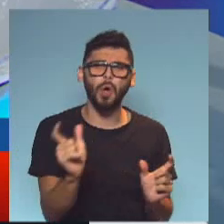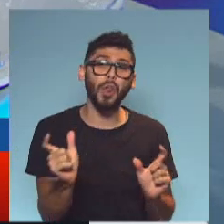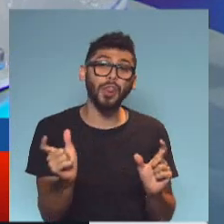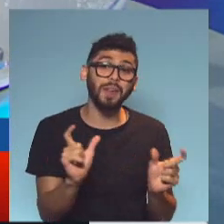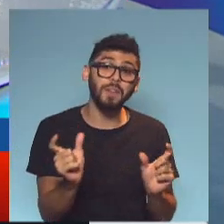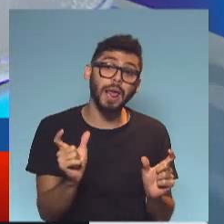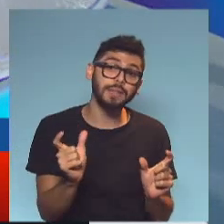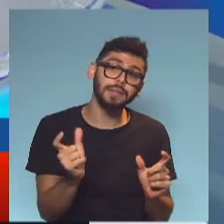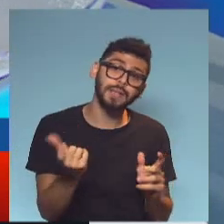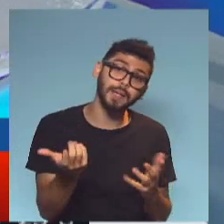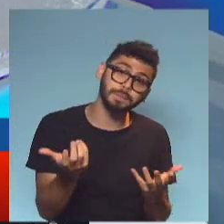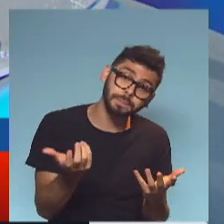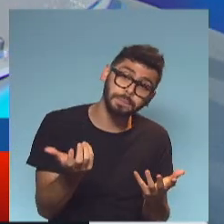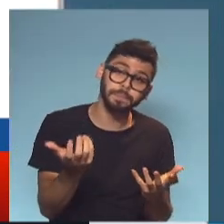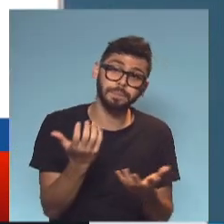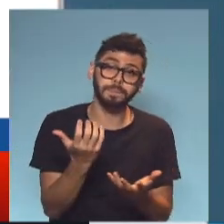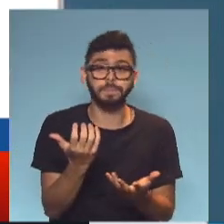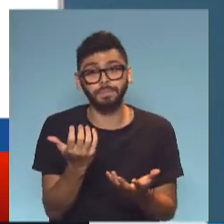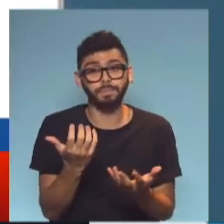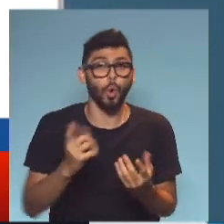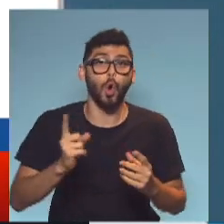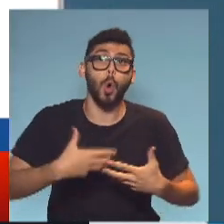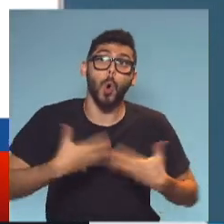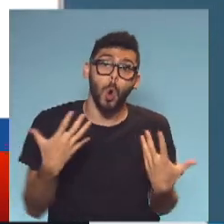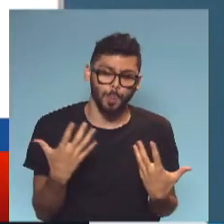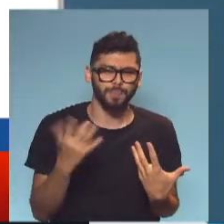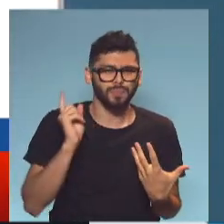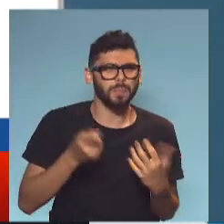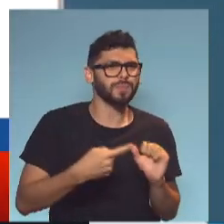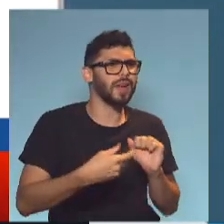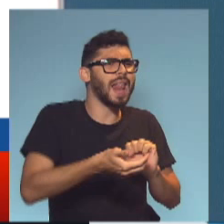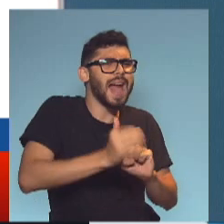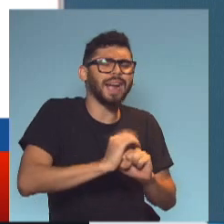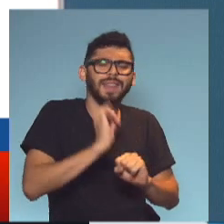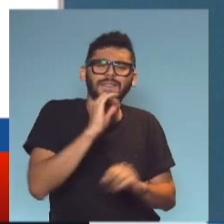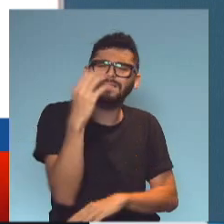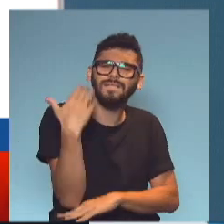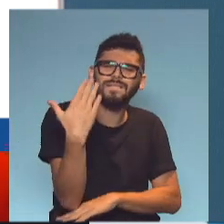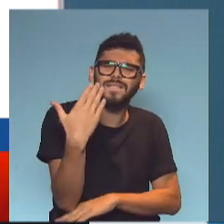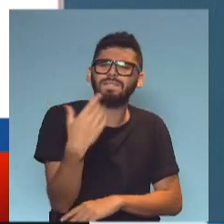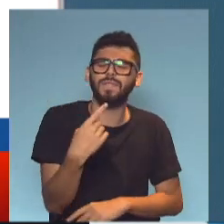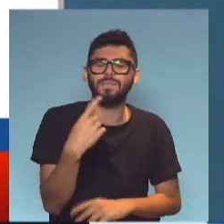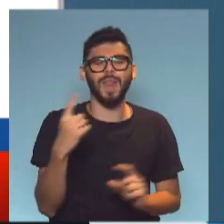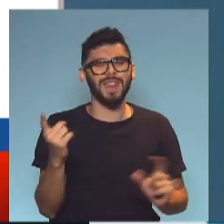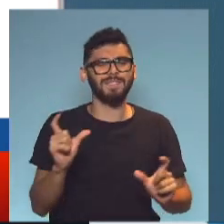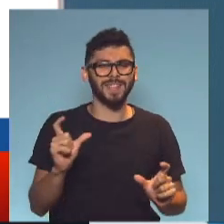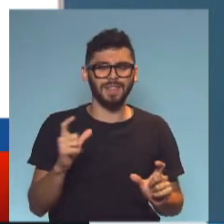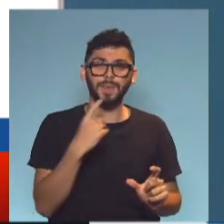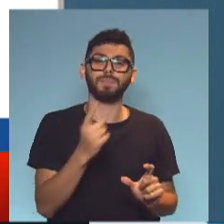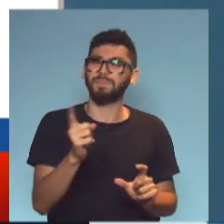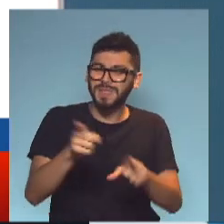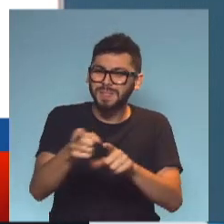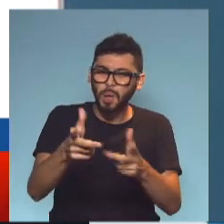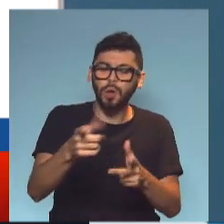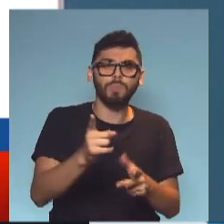para mí lo interesante de la conferencia de prensa de Rodríguez Larreta es cuando marca la diferencia, esto que decías vos, Ariel, de nosotros no